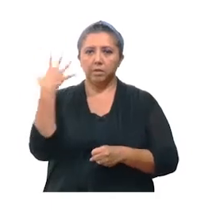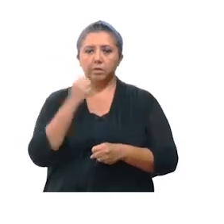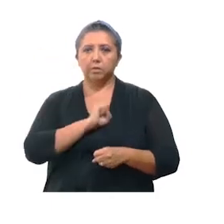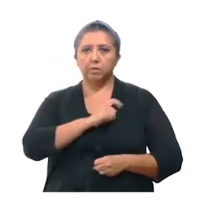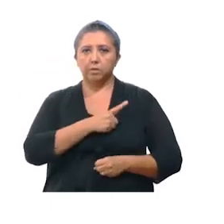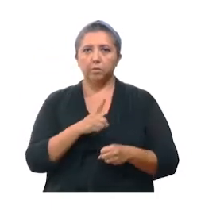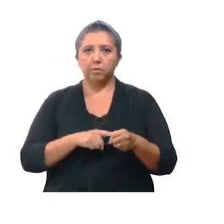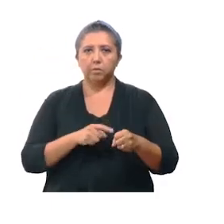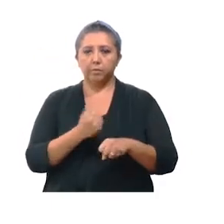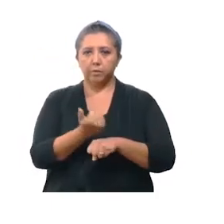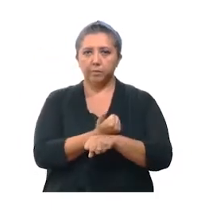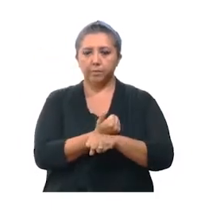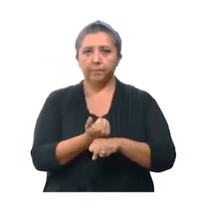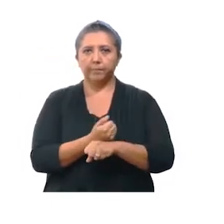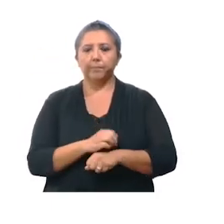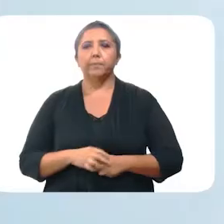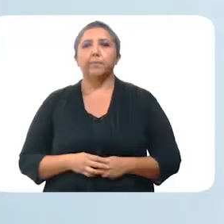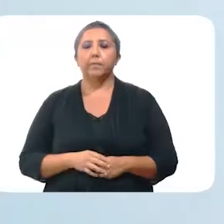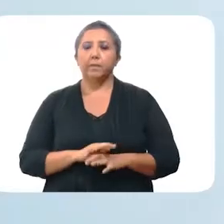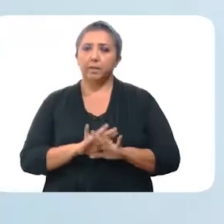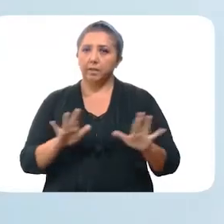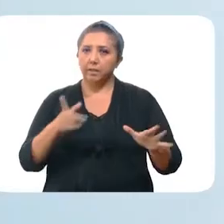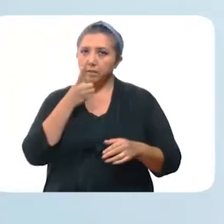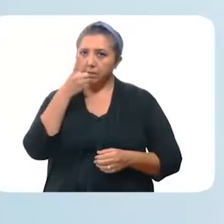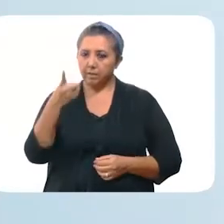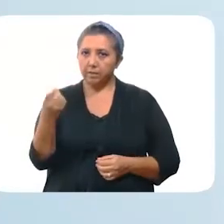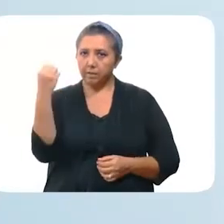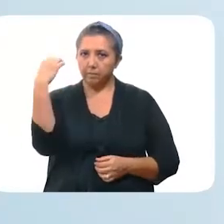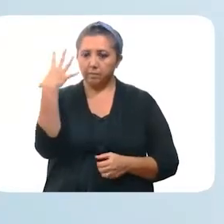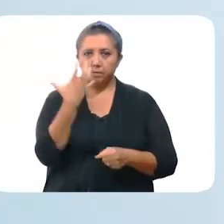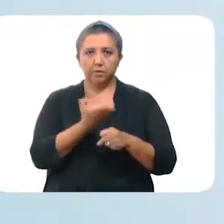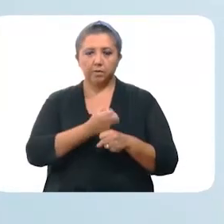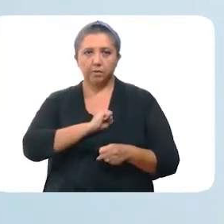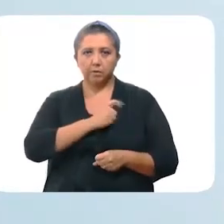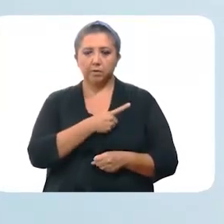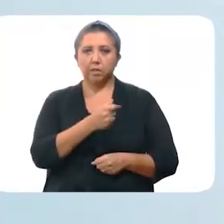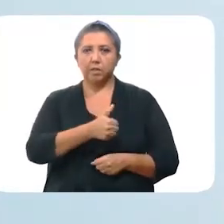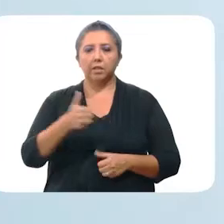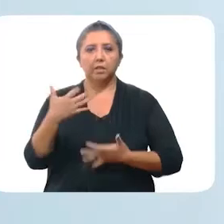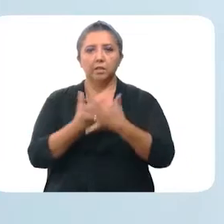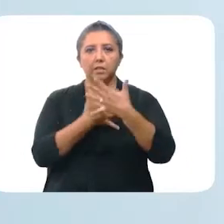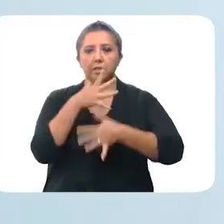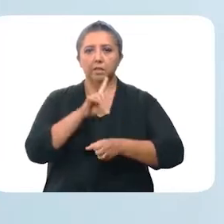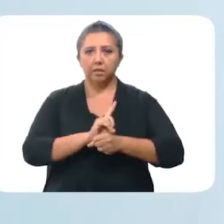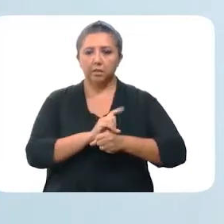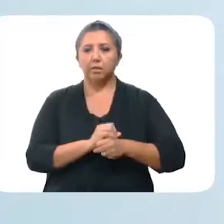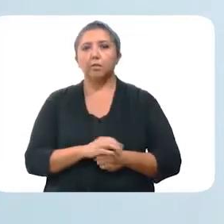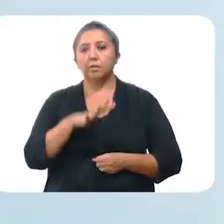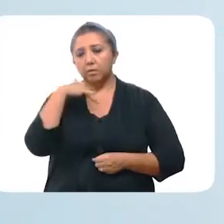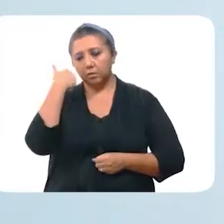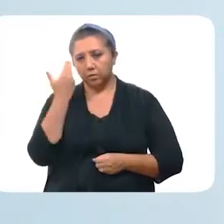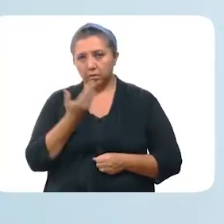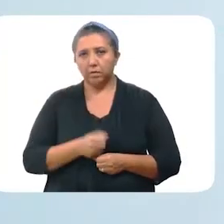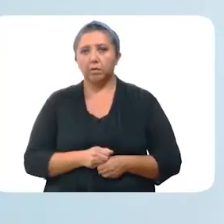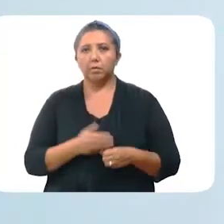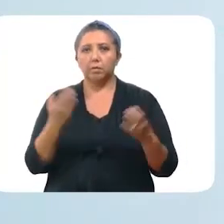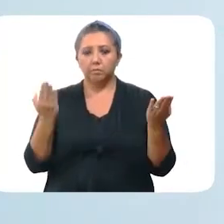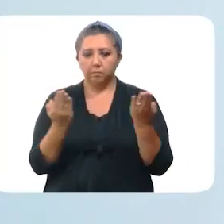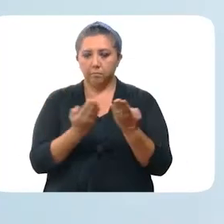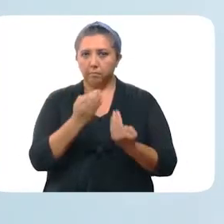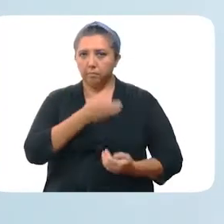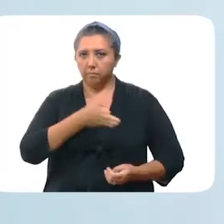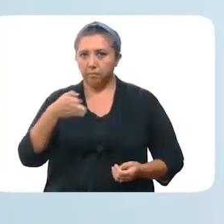estatal de salud marcan color amarillo. Como se ha informado, el semáforo estatal de salud se va a dar a conocer cada 15 días con la finalidad de